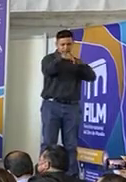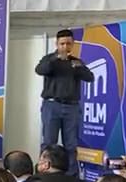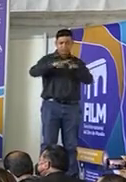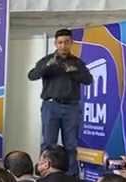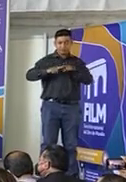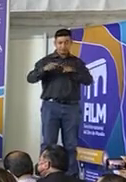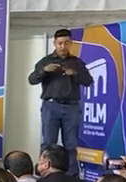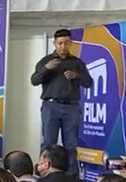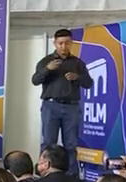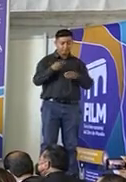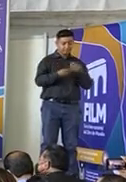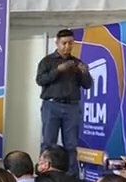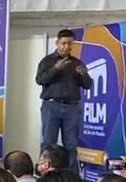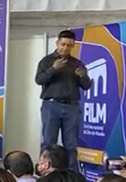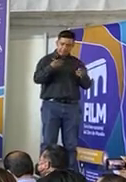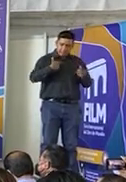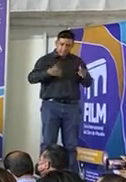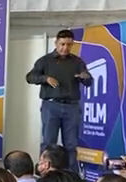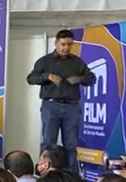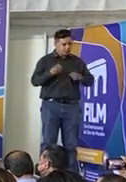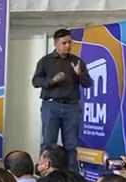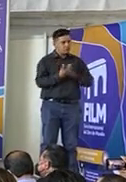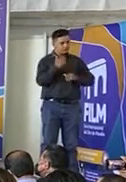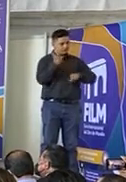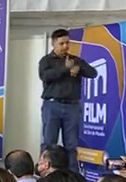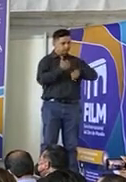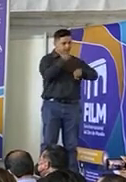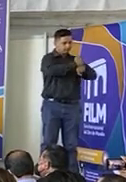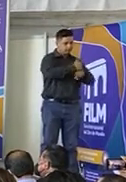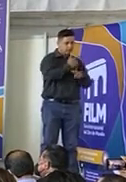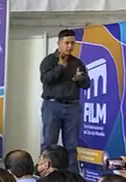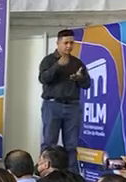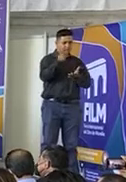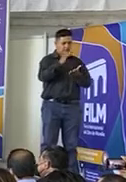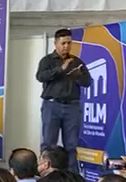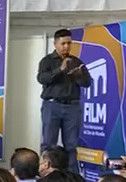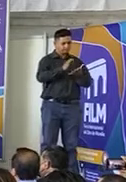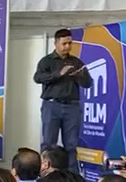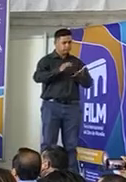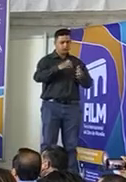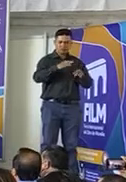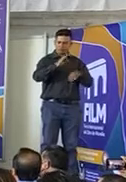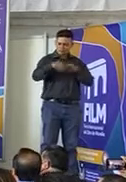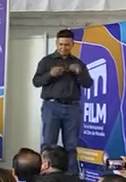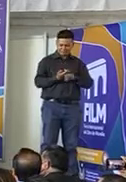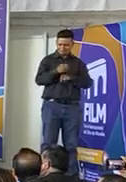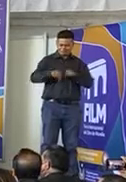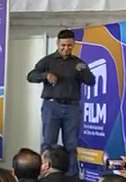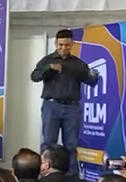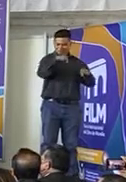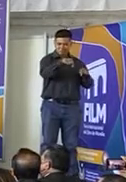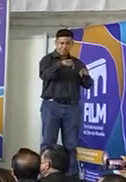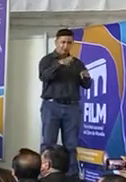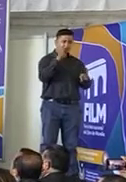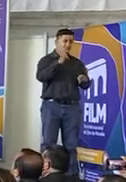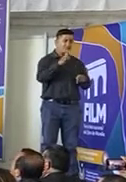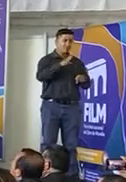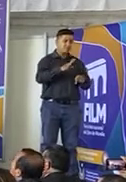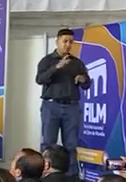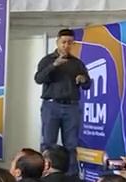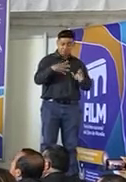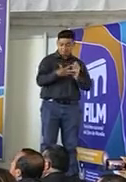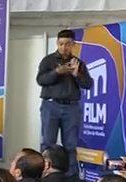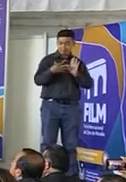también estamos activando las salas de lectura en todo el estado. Hicimos una fiesta que ojalá traigamos a